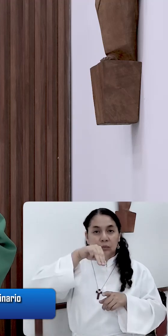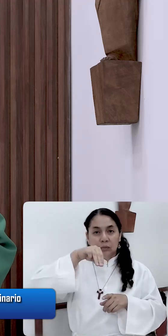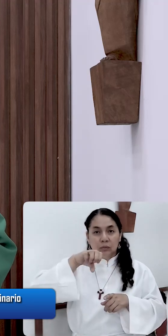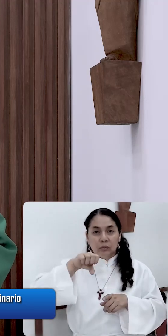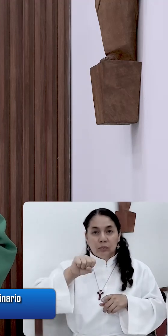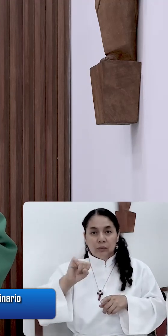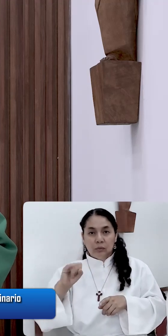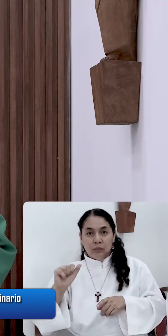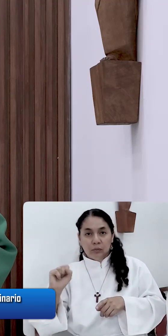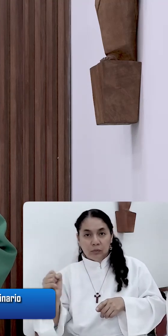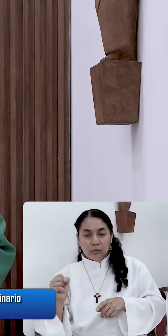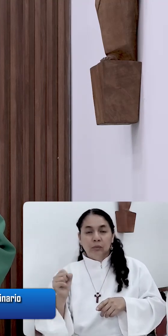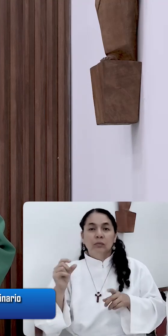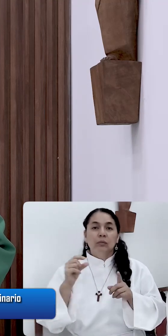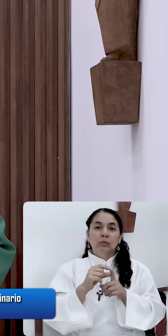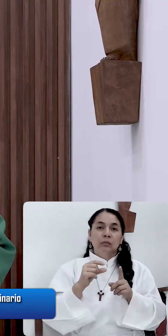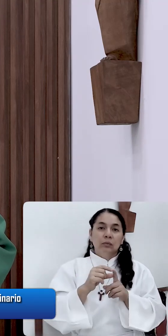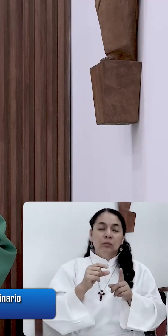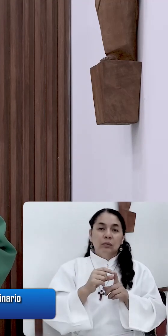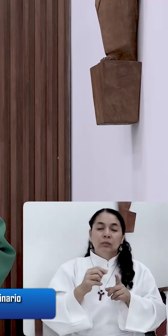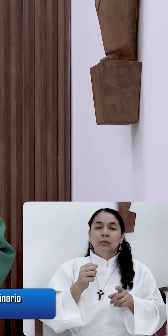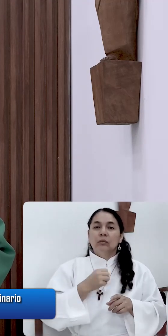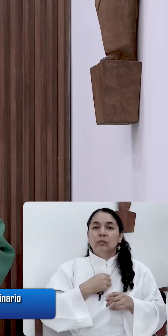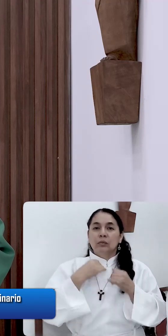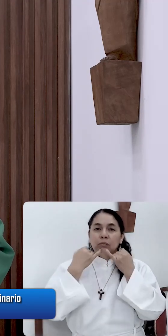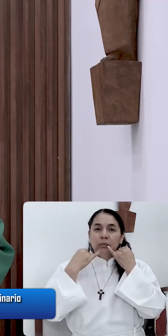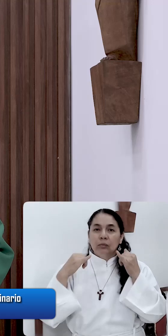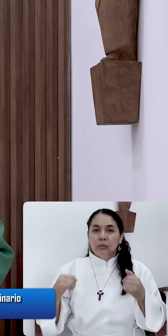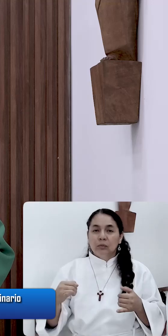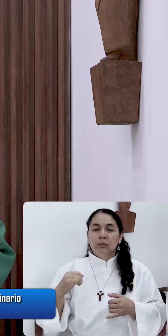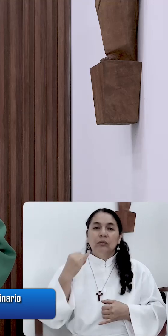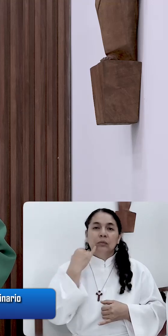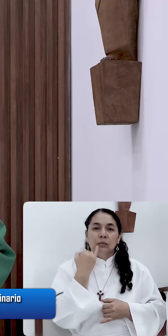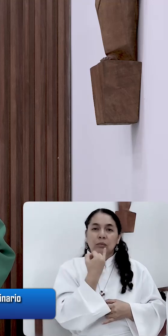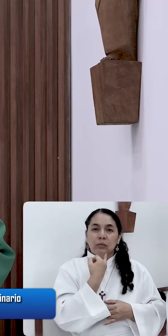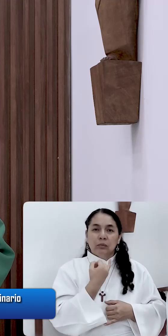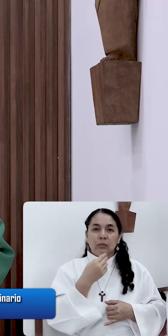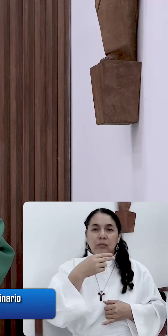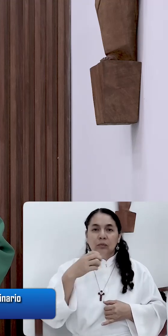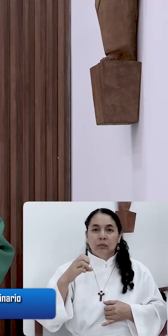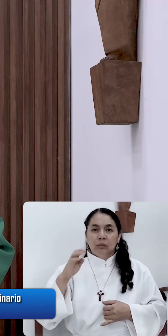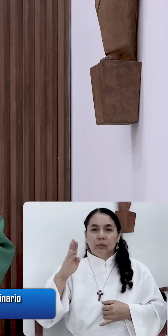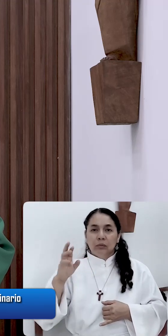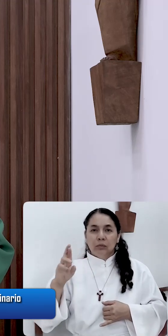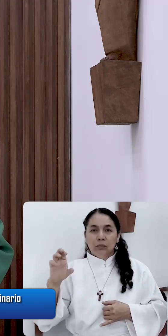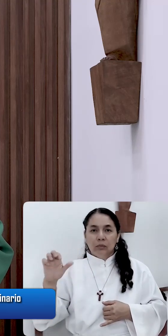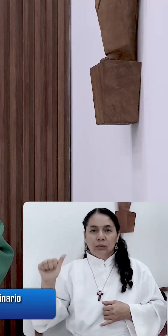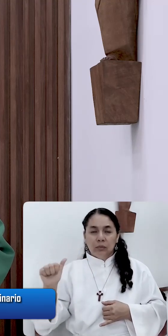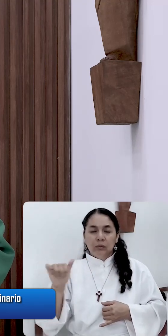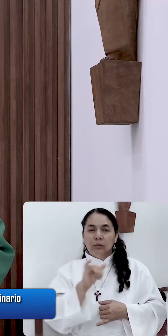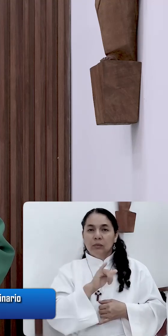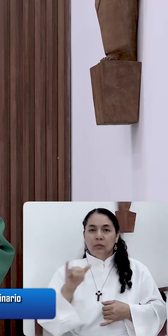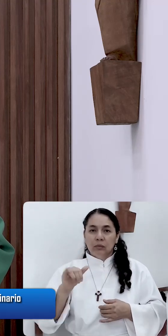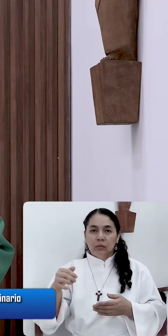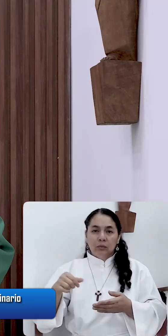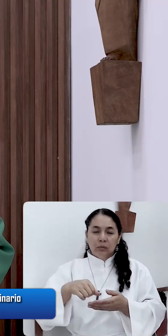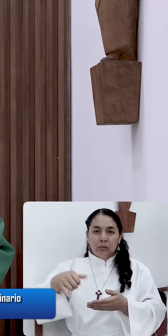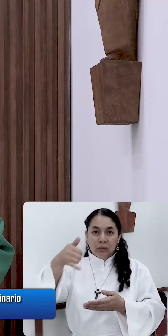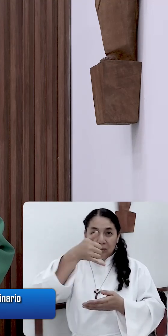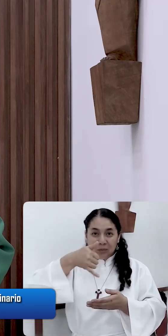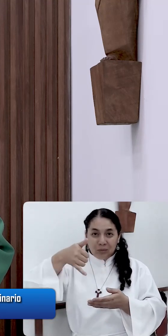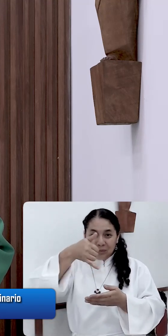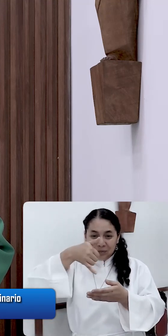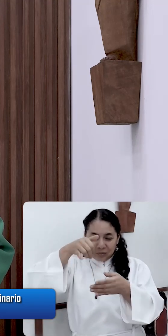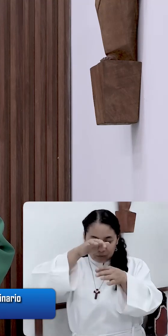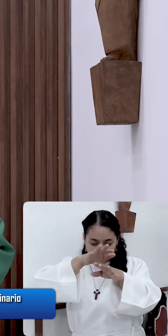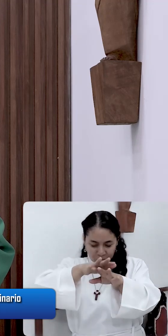es una palabra hebrea que significa el ungido por el Espíritu Santo. Y se ungía con el aceite